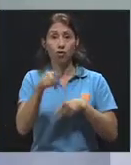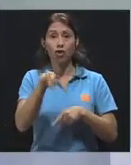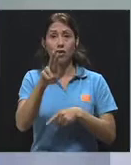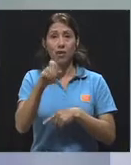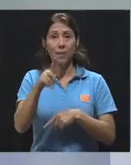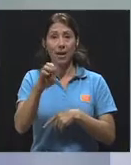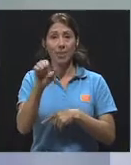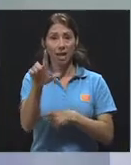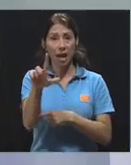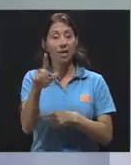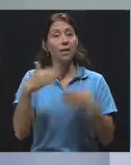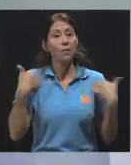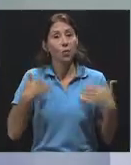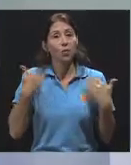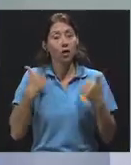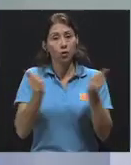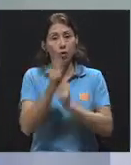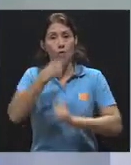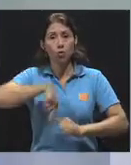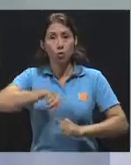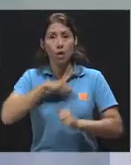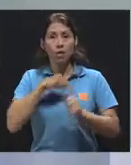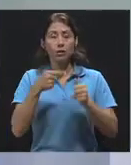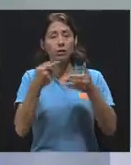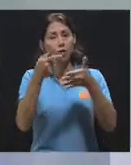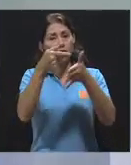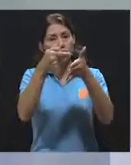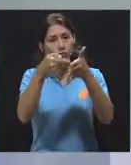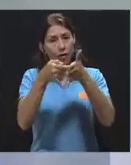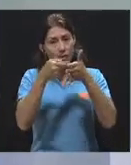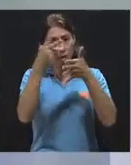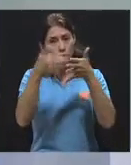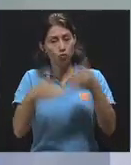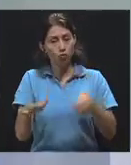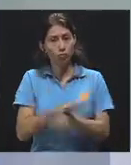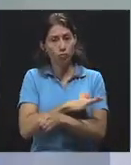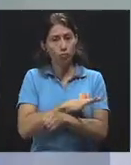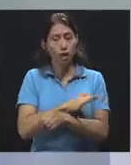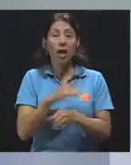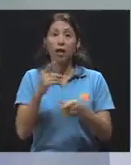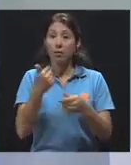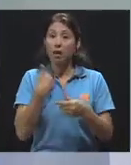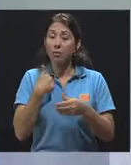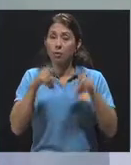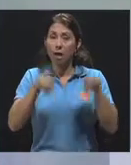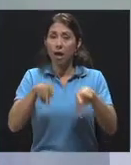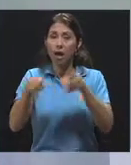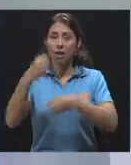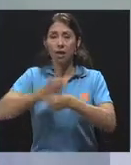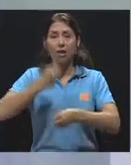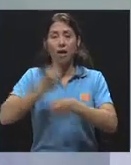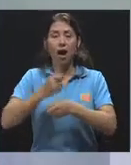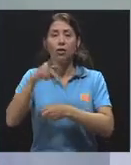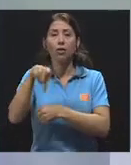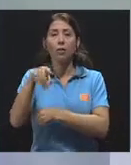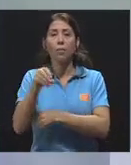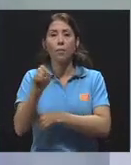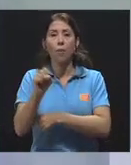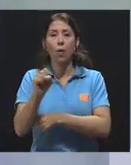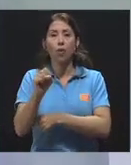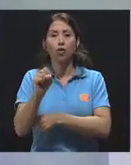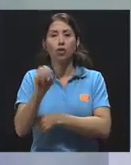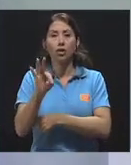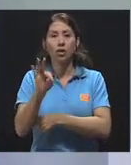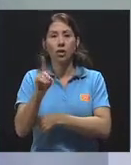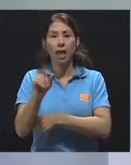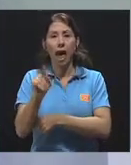perfil nuestro, tanto en los de edición y postproducción como los de animación 3D. Entonces tenemos gente trabajando en